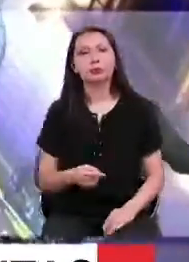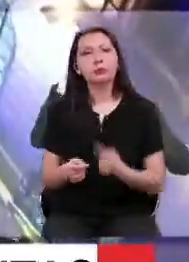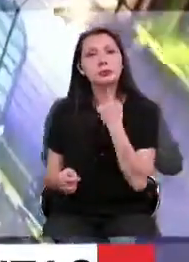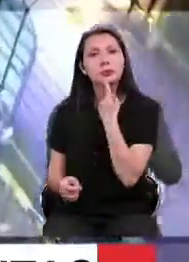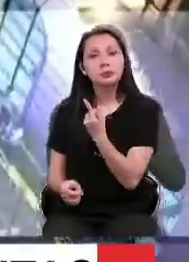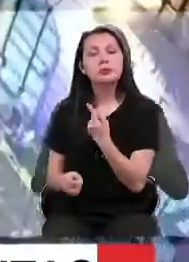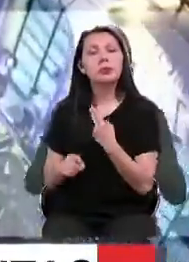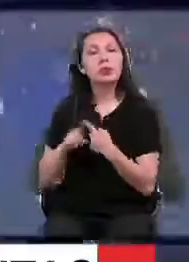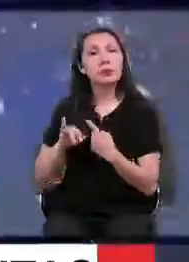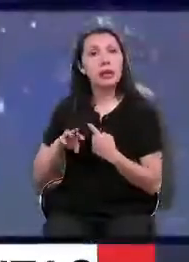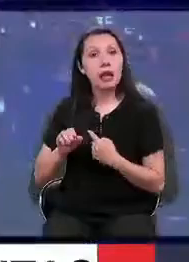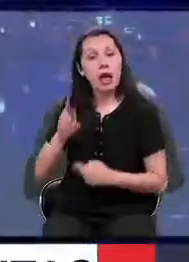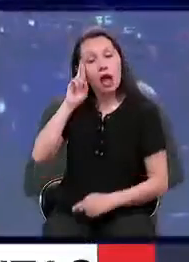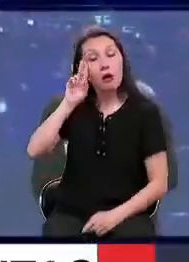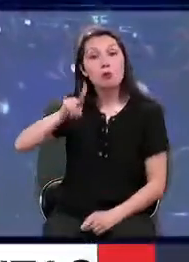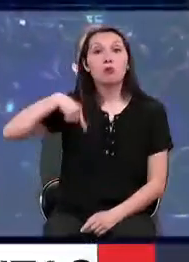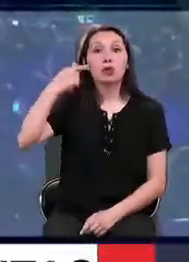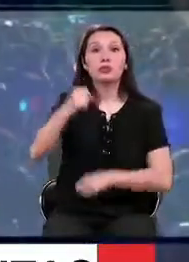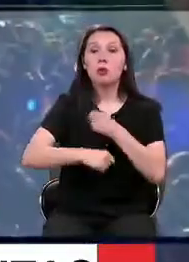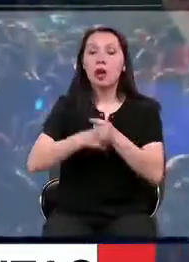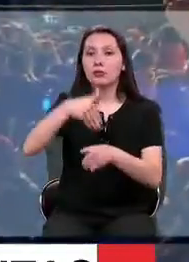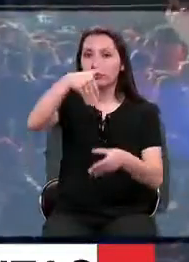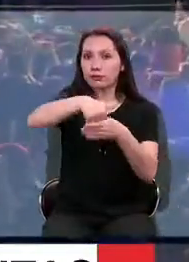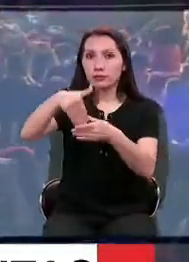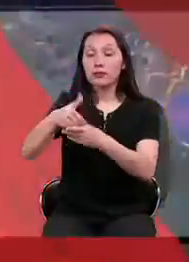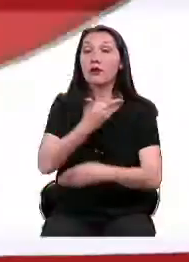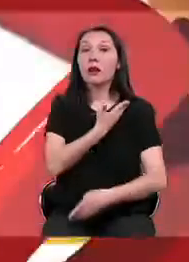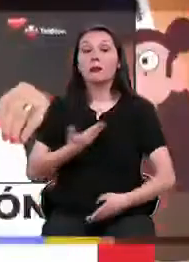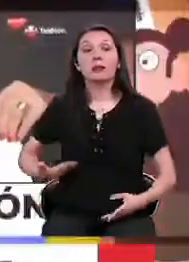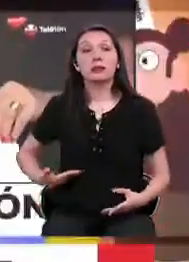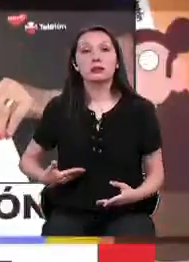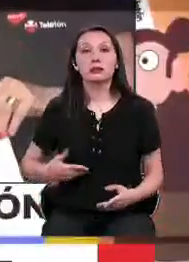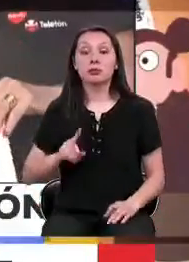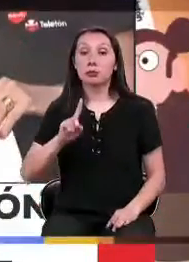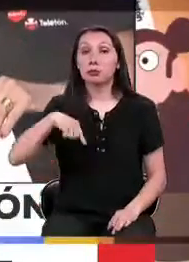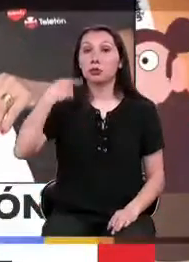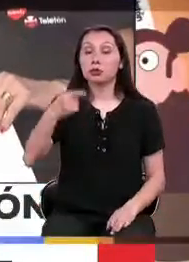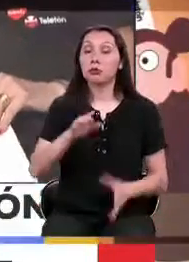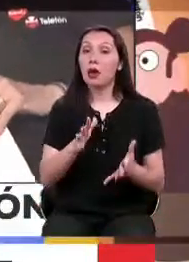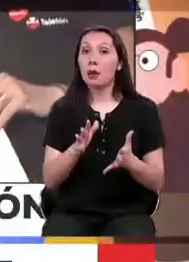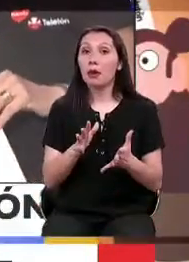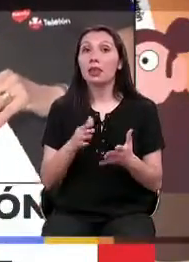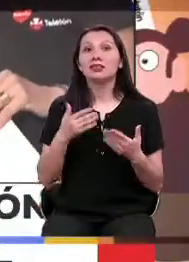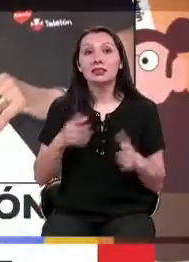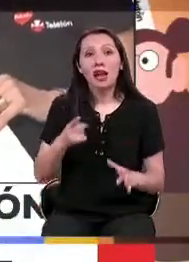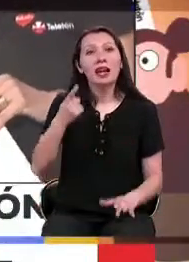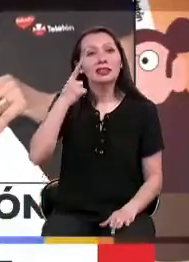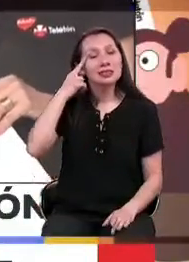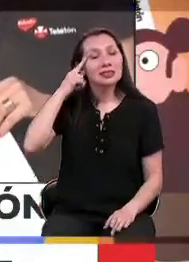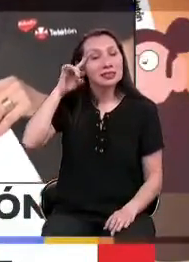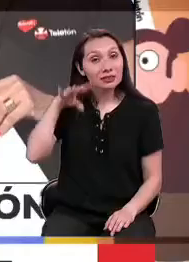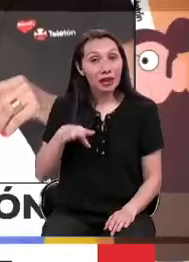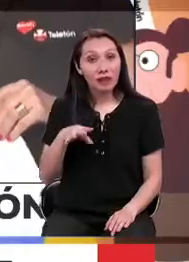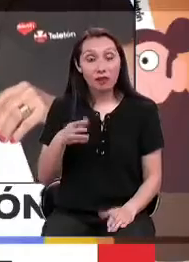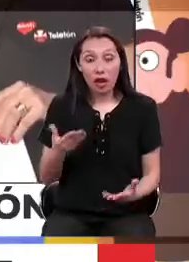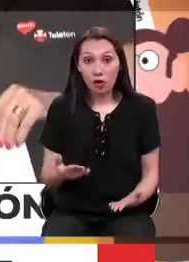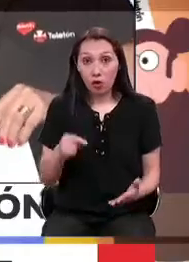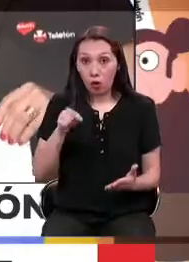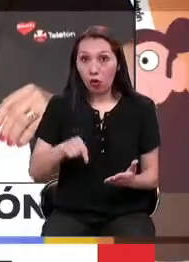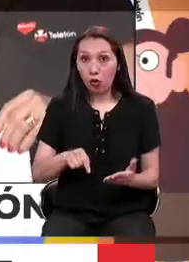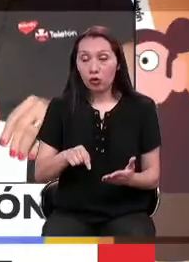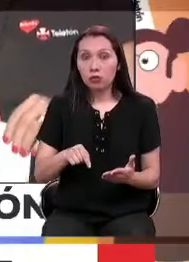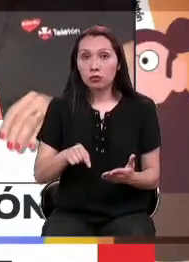también recordar otra cosa. El próximo año hay elecciones presidenciales y por lo tanto, no, por lo menos como la conocemos así tal cual como la estamos viviendo